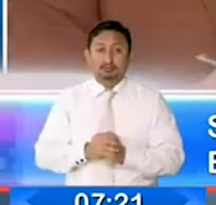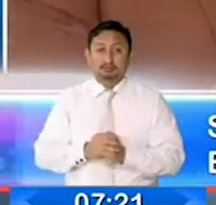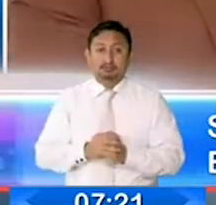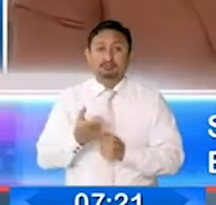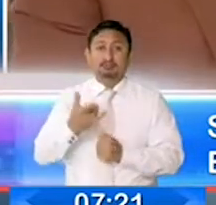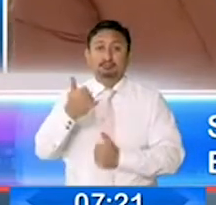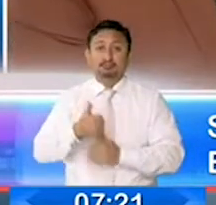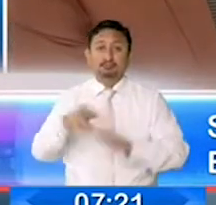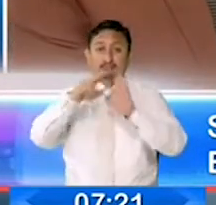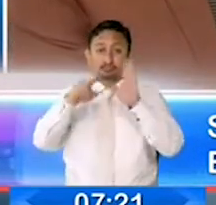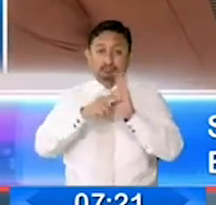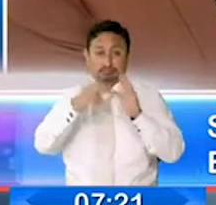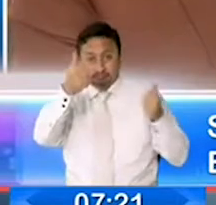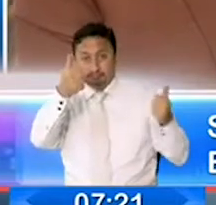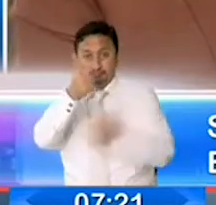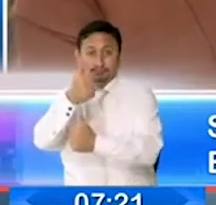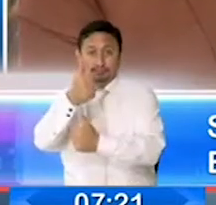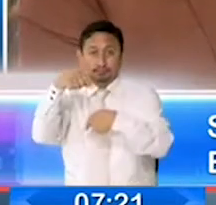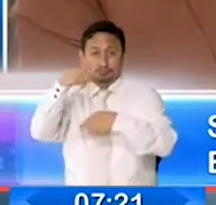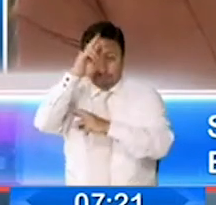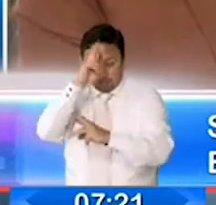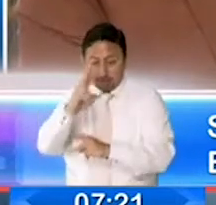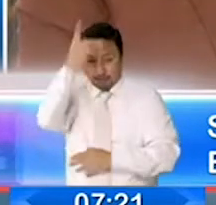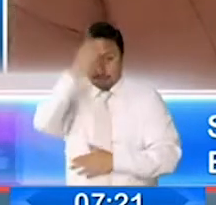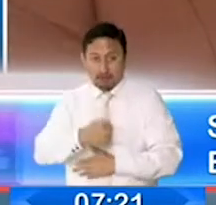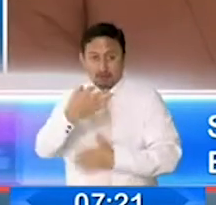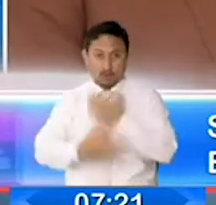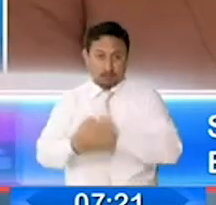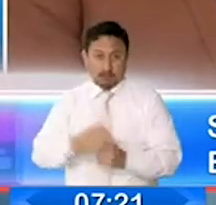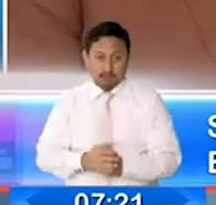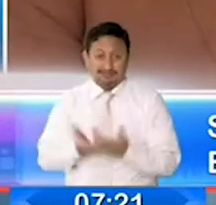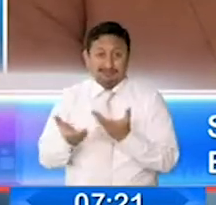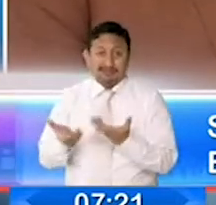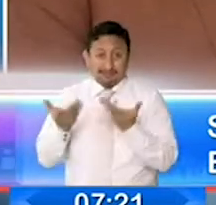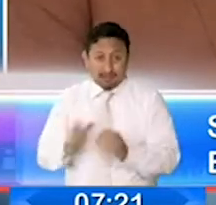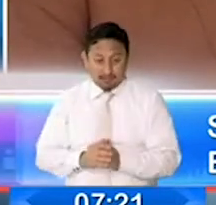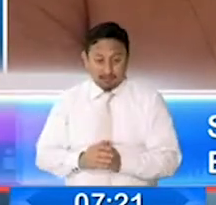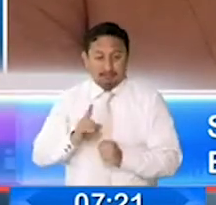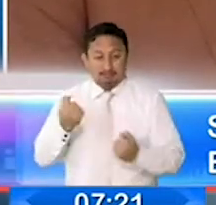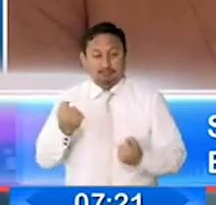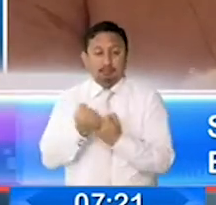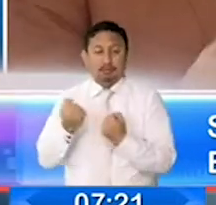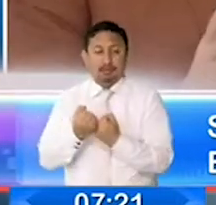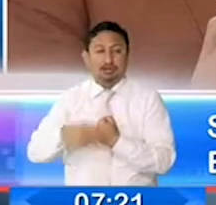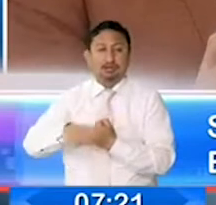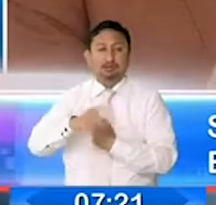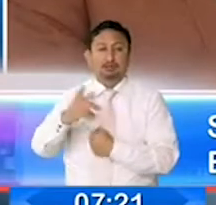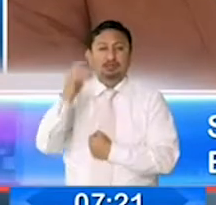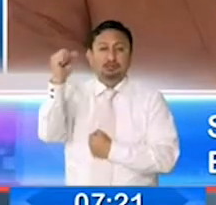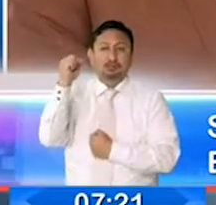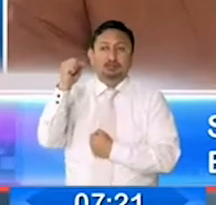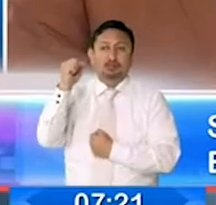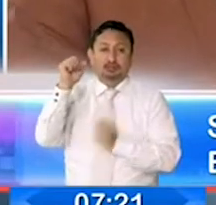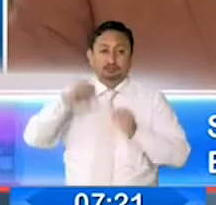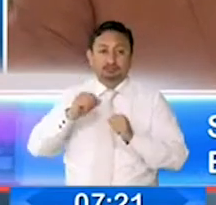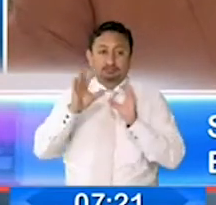ordenamiento jurídico y en el respeto a las decisiones judiciales. Solo de esta manera se va a fortalecer el Estado de Derecho, que finalmente